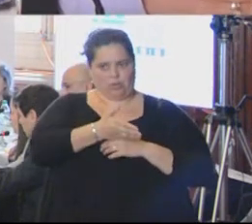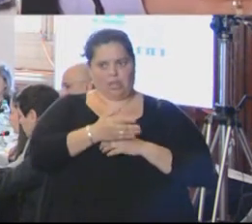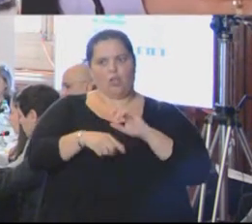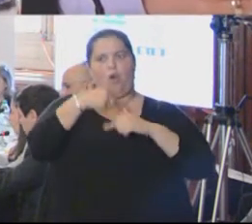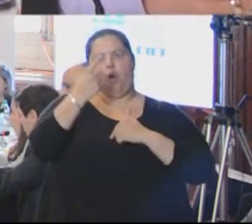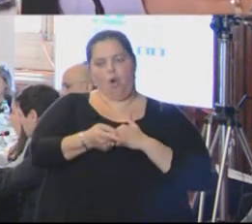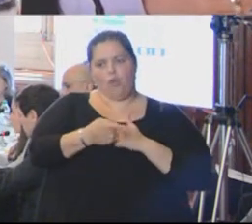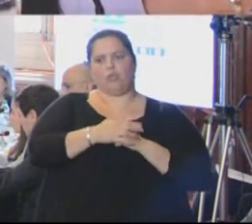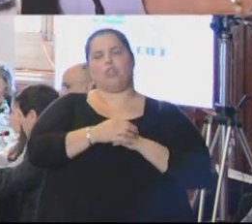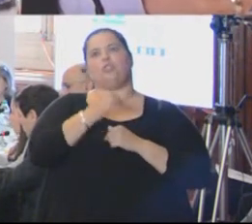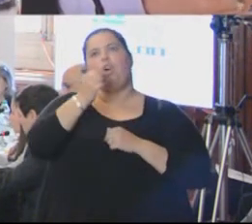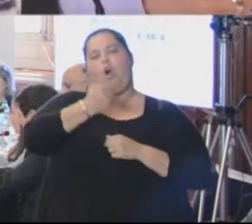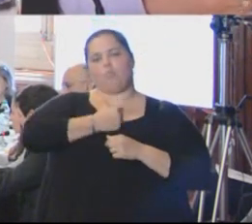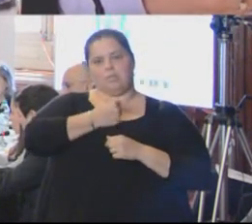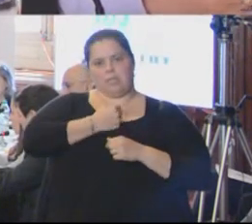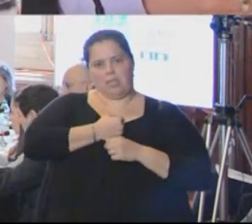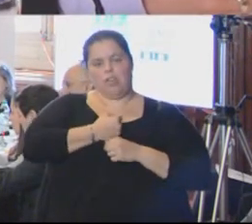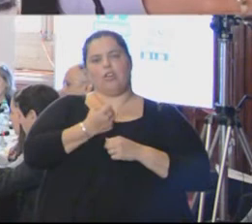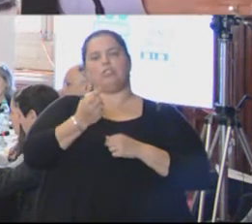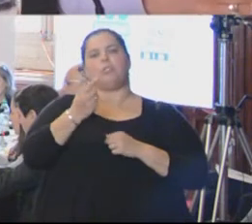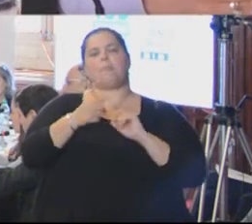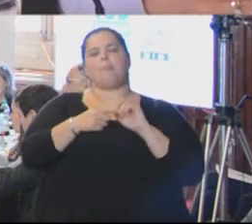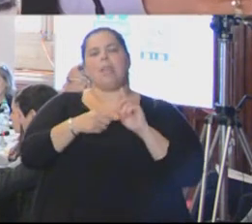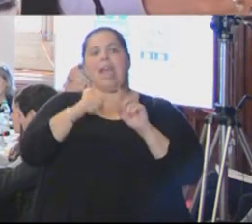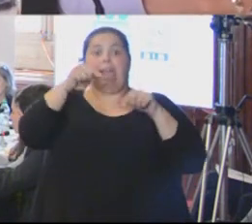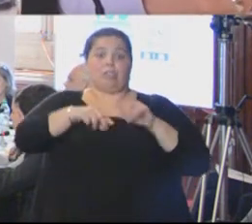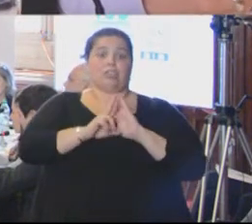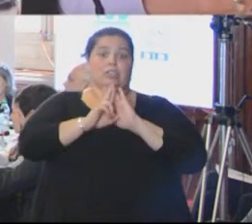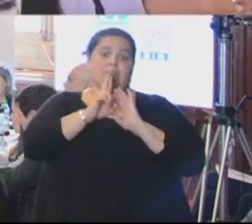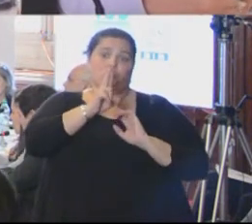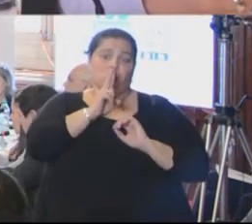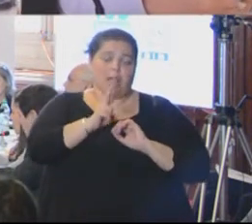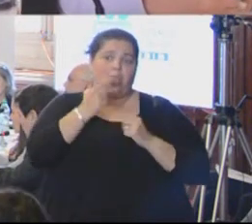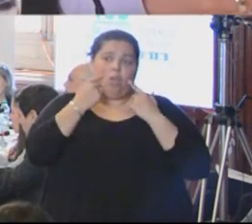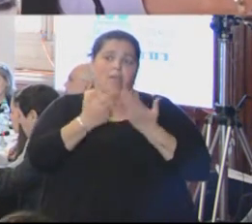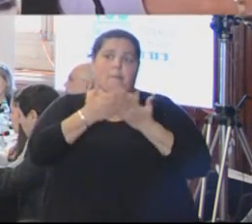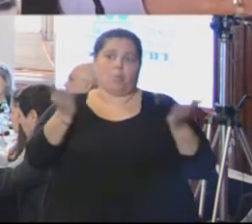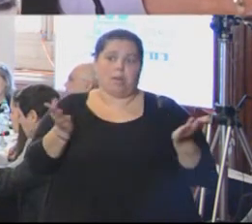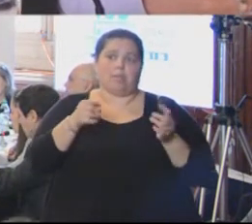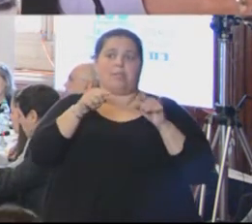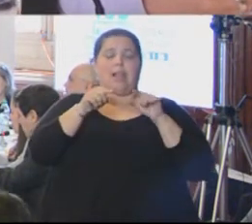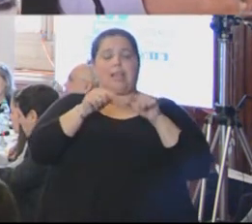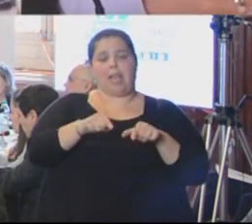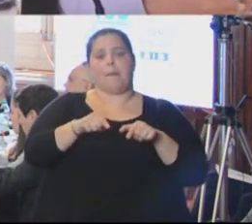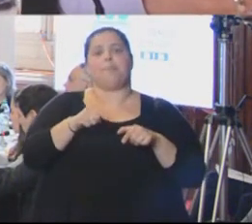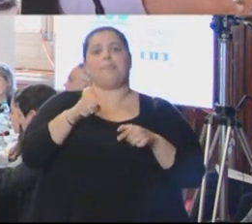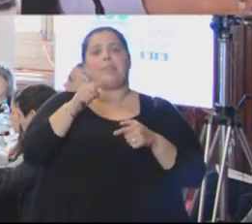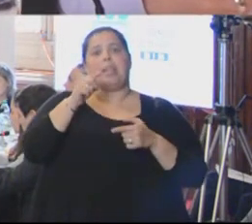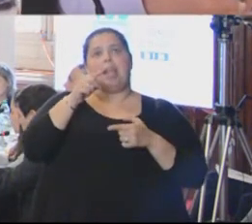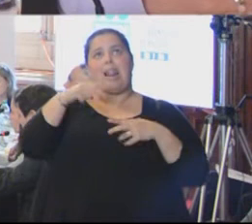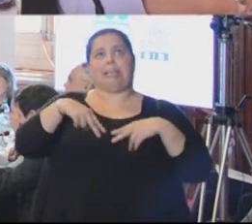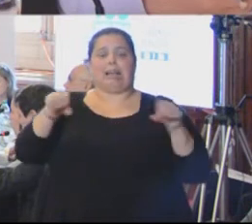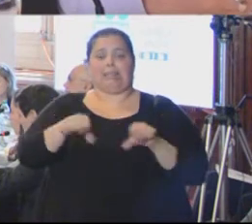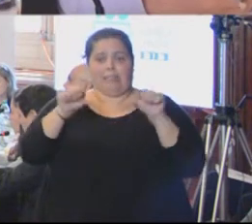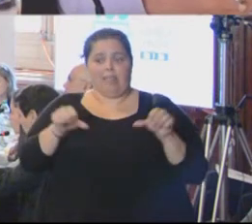doloso. Esos resultados demuestran un récord en el tiempo transcurrido entre los hechos de violencia contra defensores y las actividades de